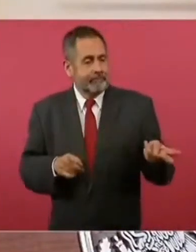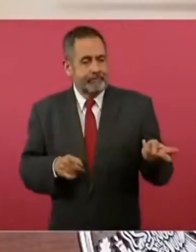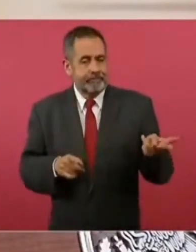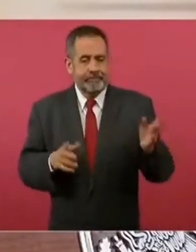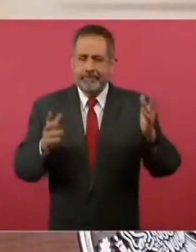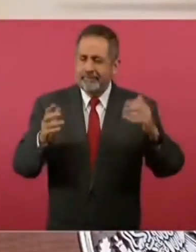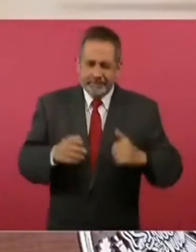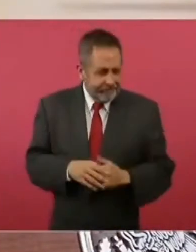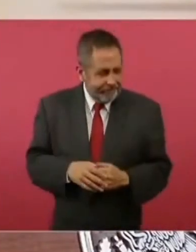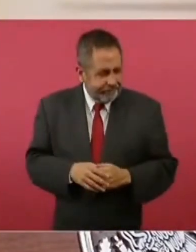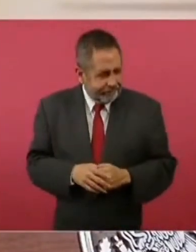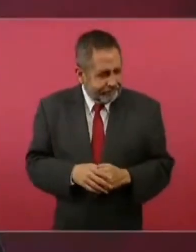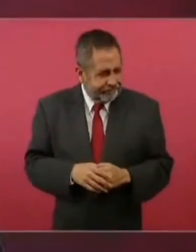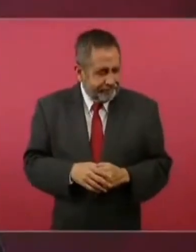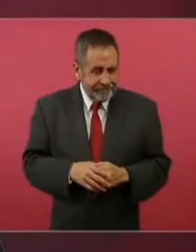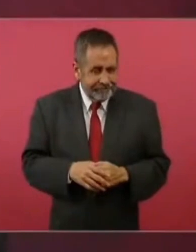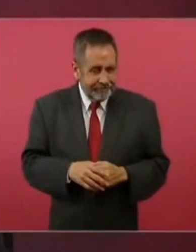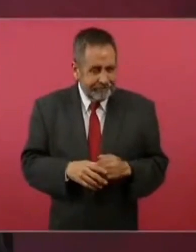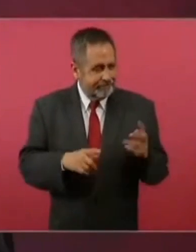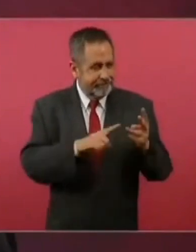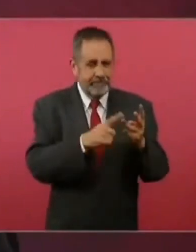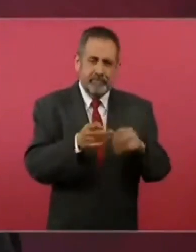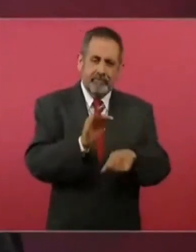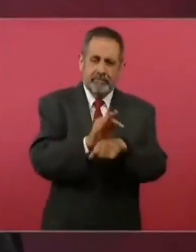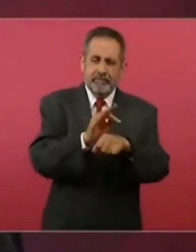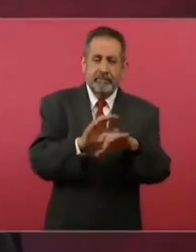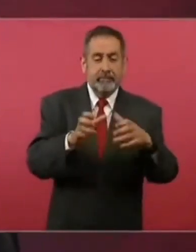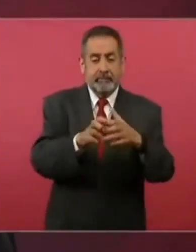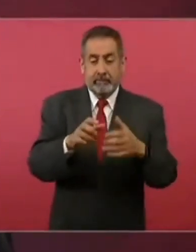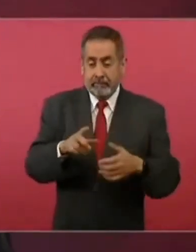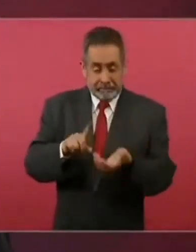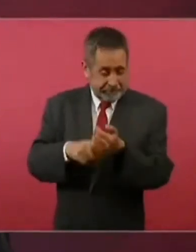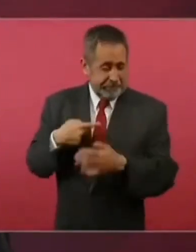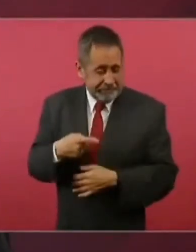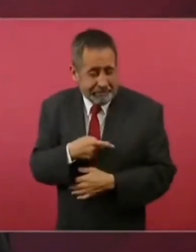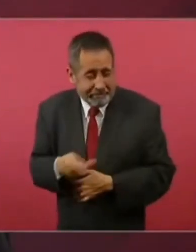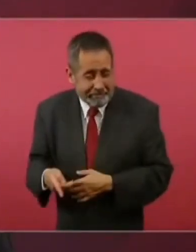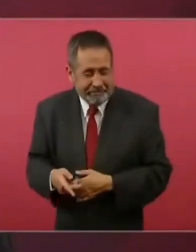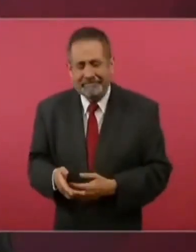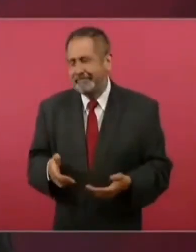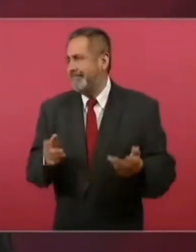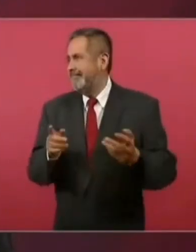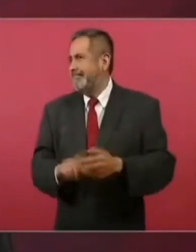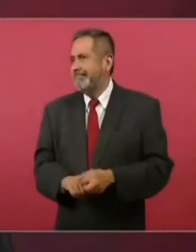resulta que están a favor de los pobres